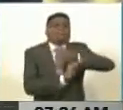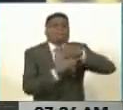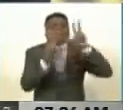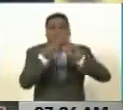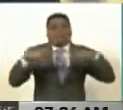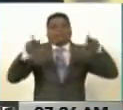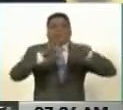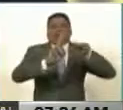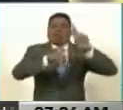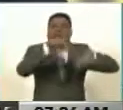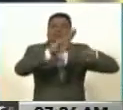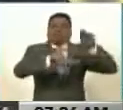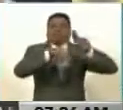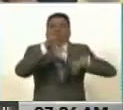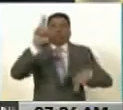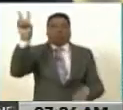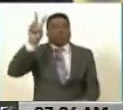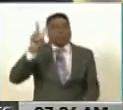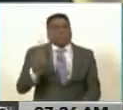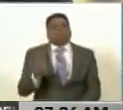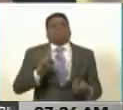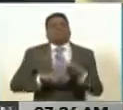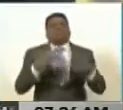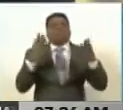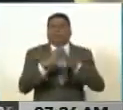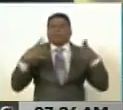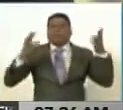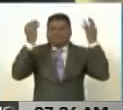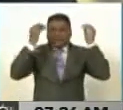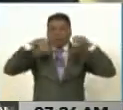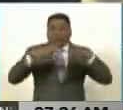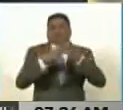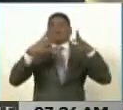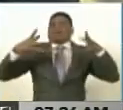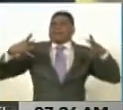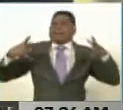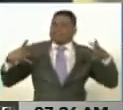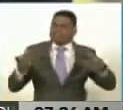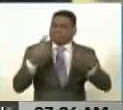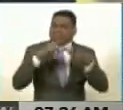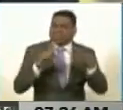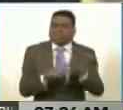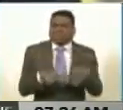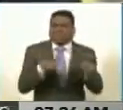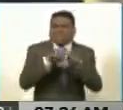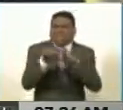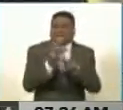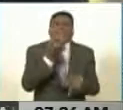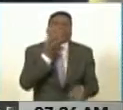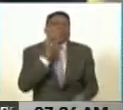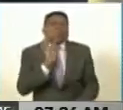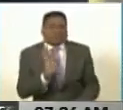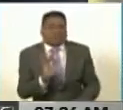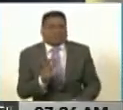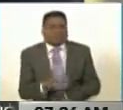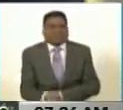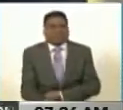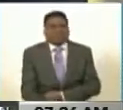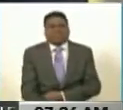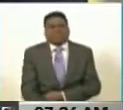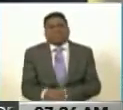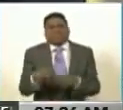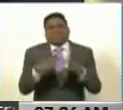reconstrucción nacional, de los grandes acuerdos, los grandes consensos, y criticar en todo caso o cuestionar los